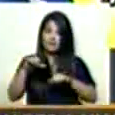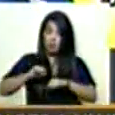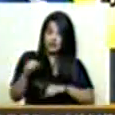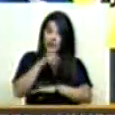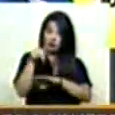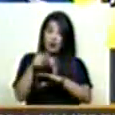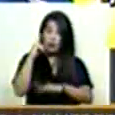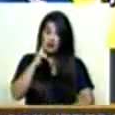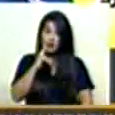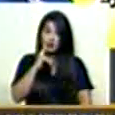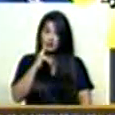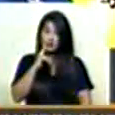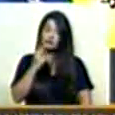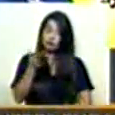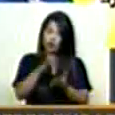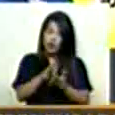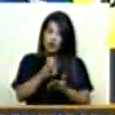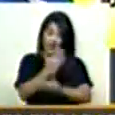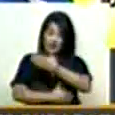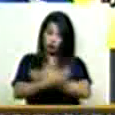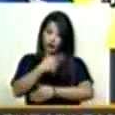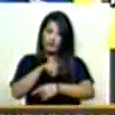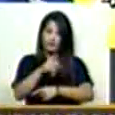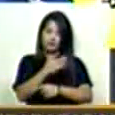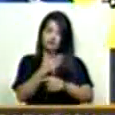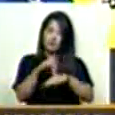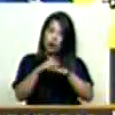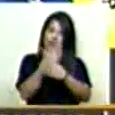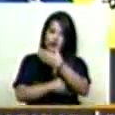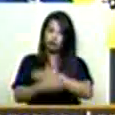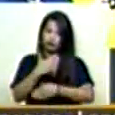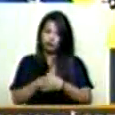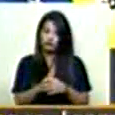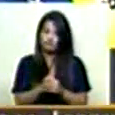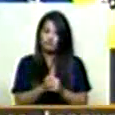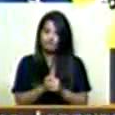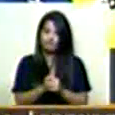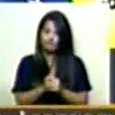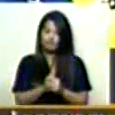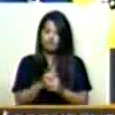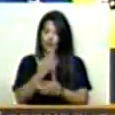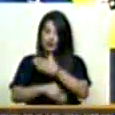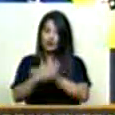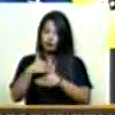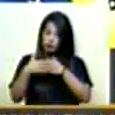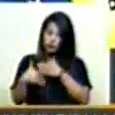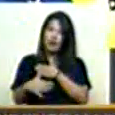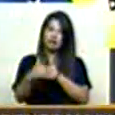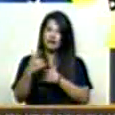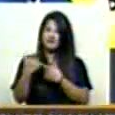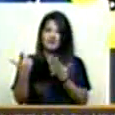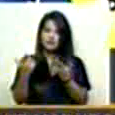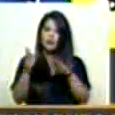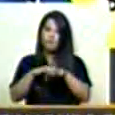nacional bolivariana gravemente heridos durante un fuerte